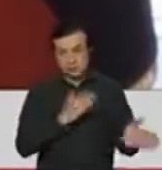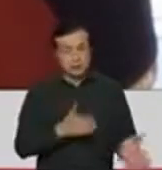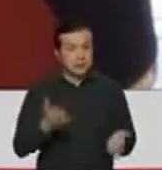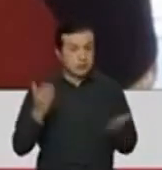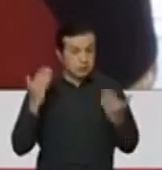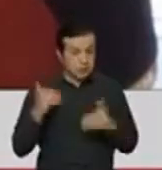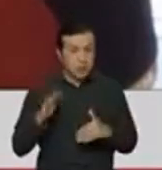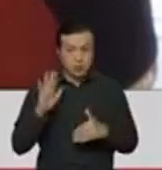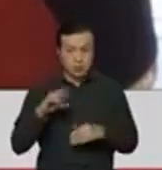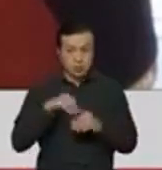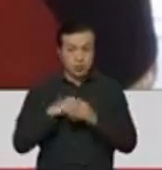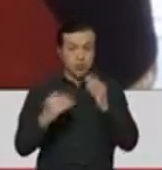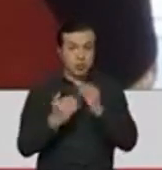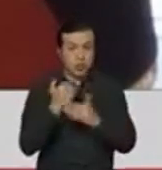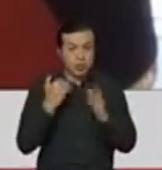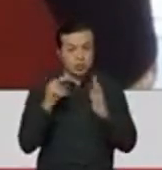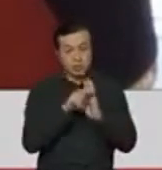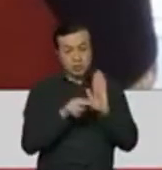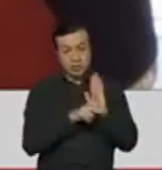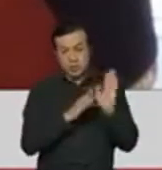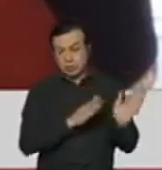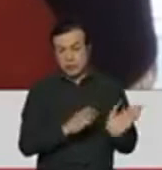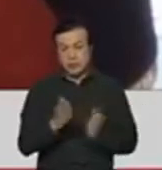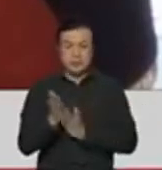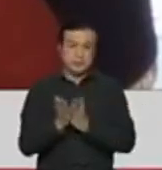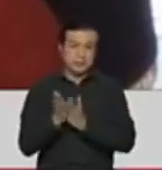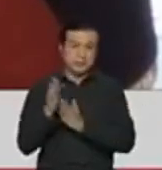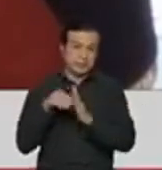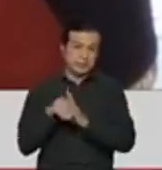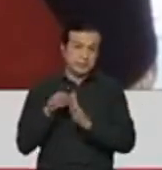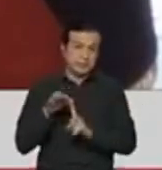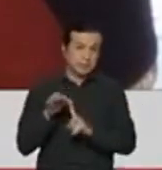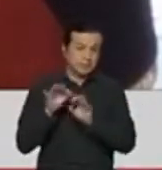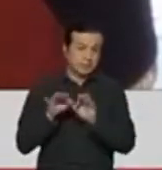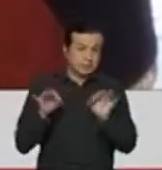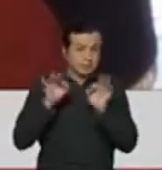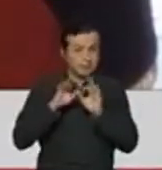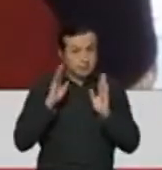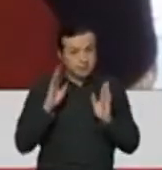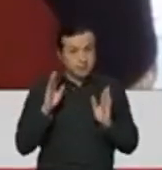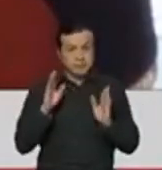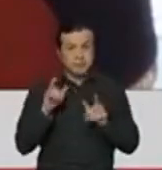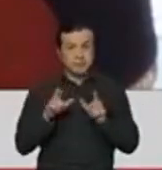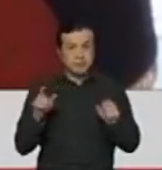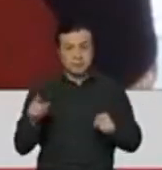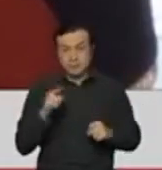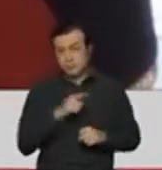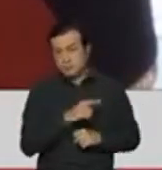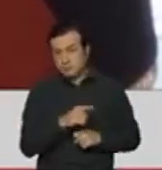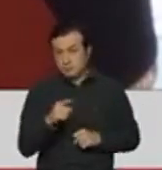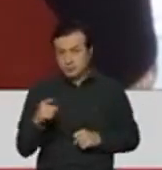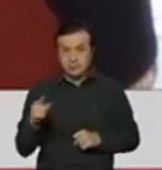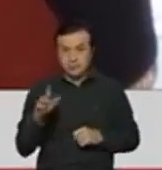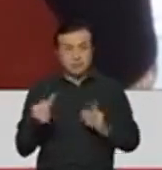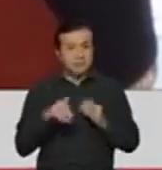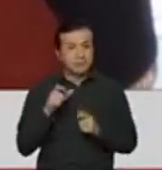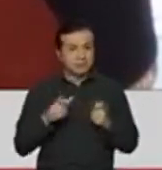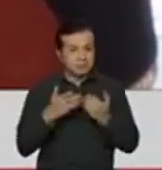es parte de nuestra normativa, de servicios financieros especializados para nuestros jubilados y nuestros